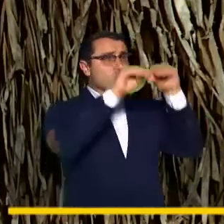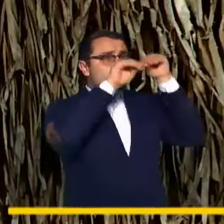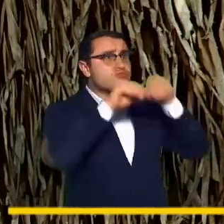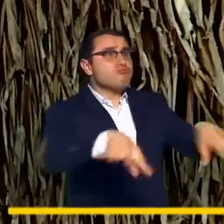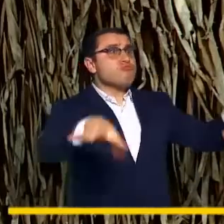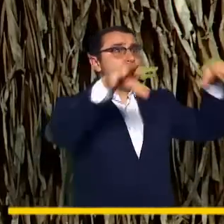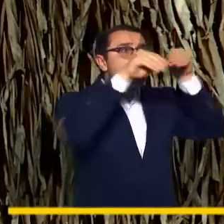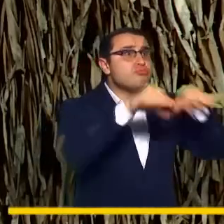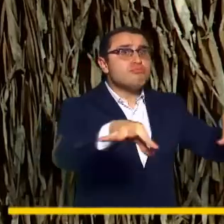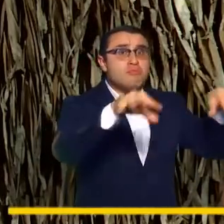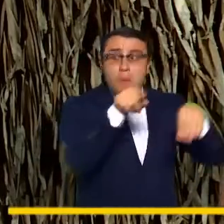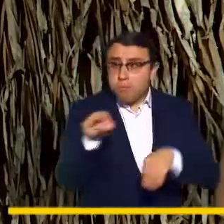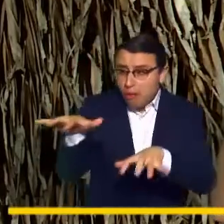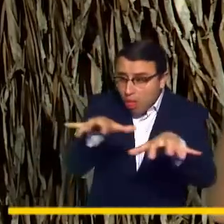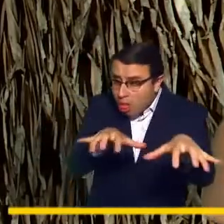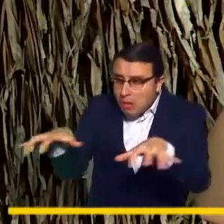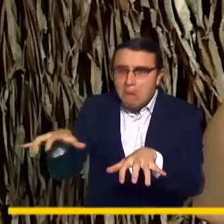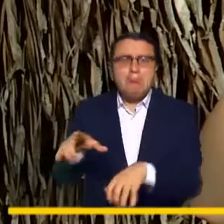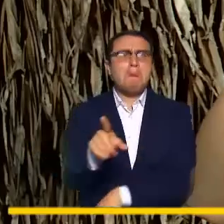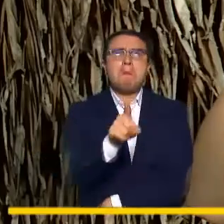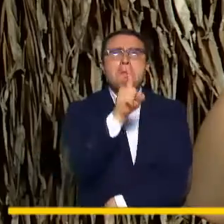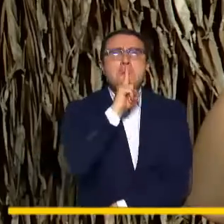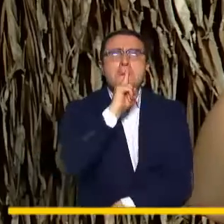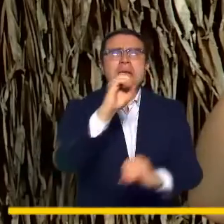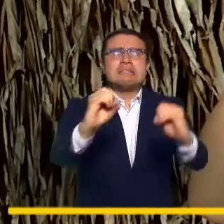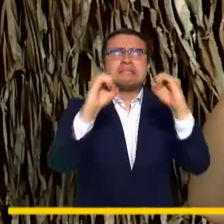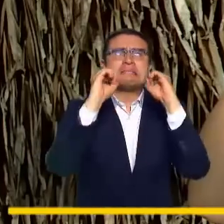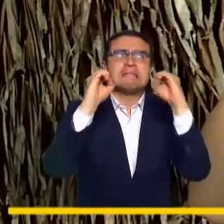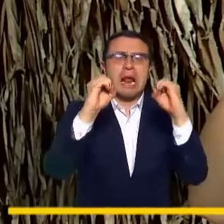hecho. El crimen.